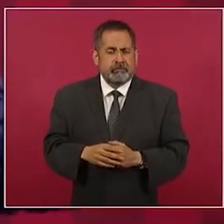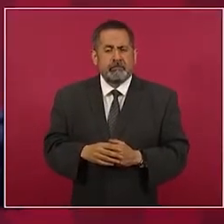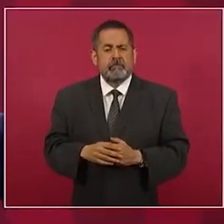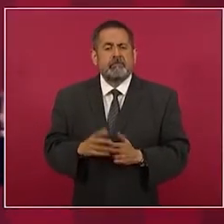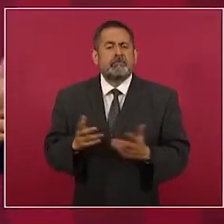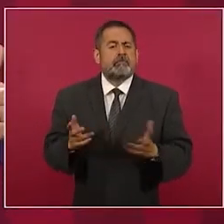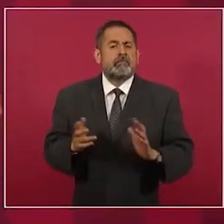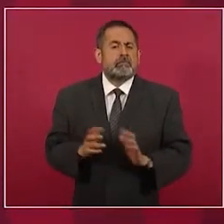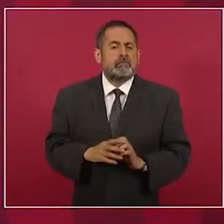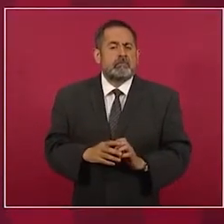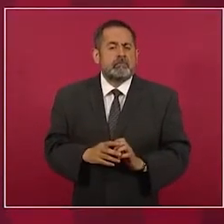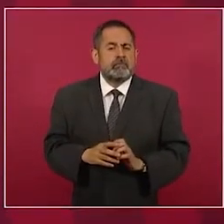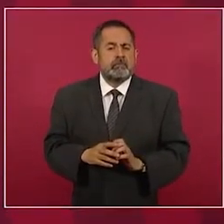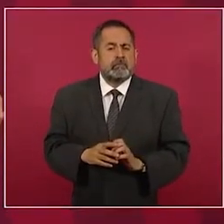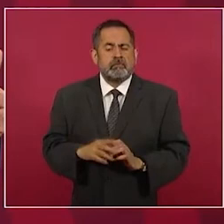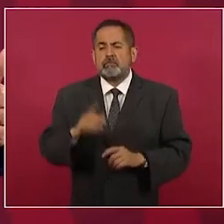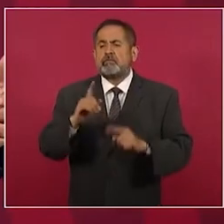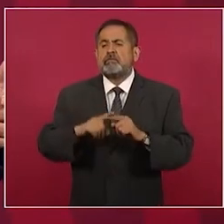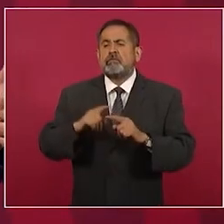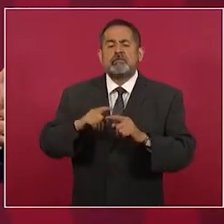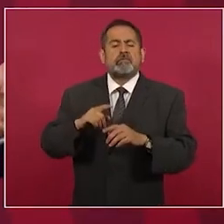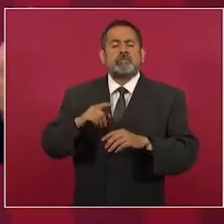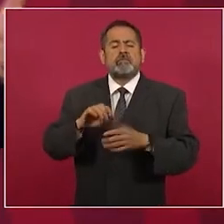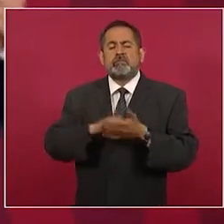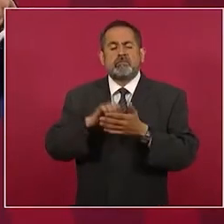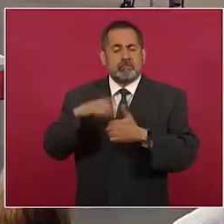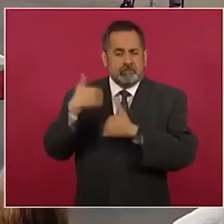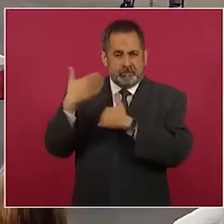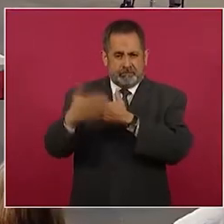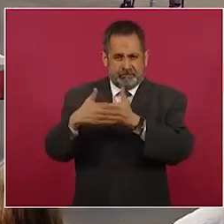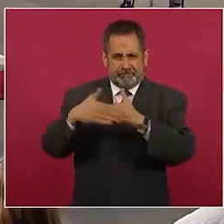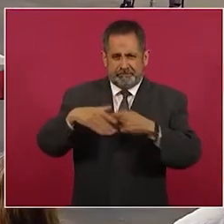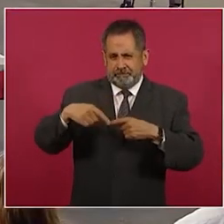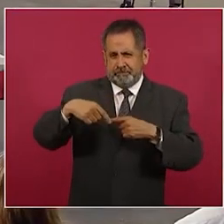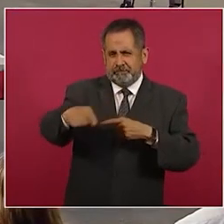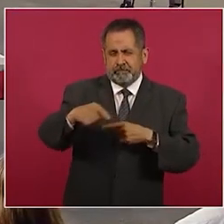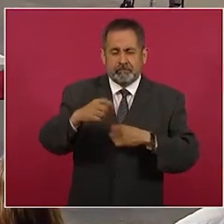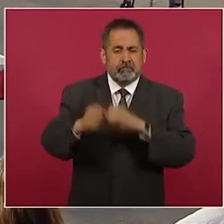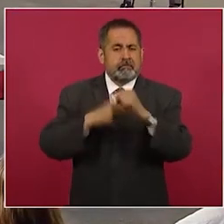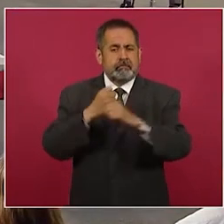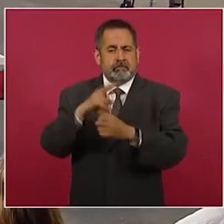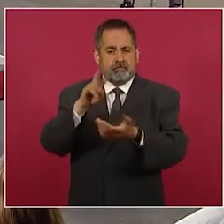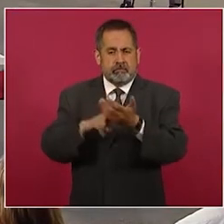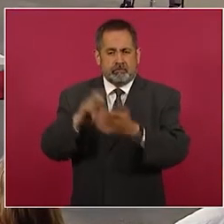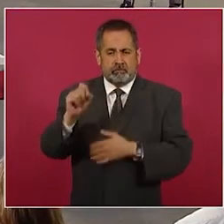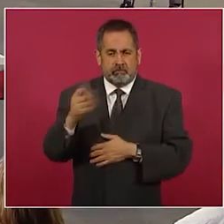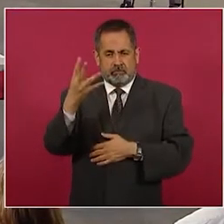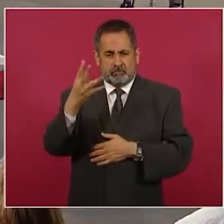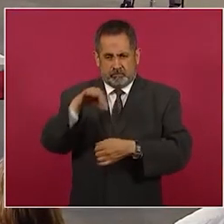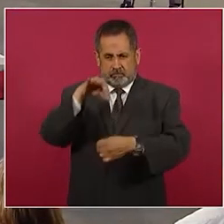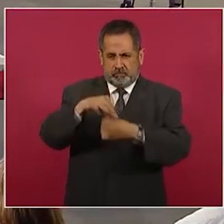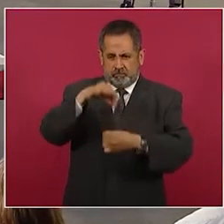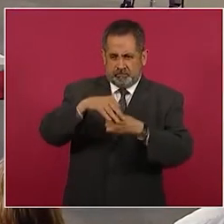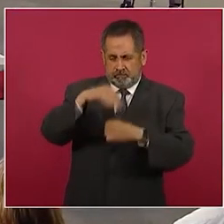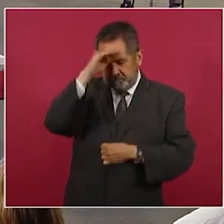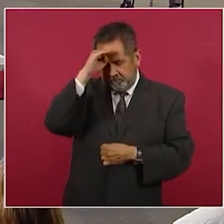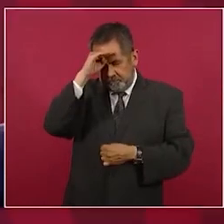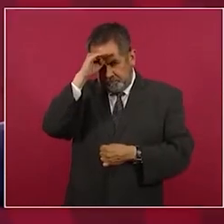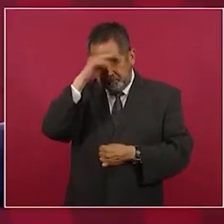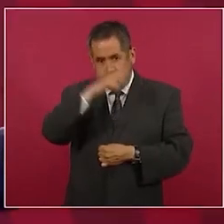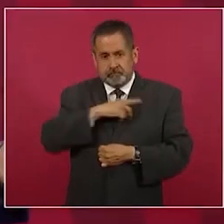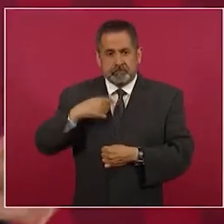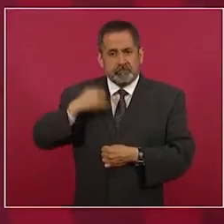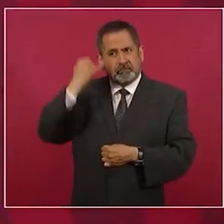Quienes vayan a la elección del 24 tienen que